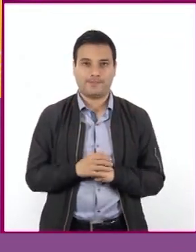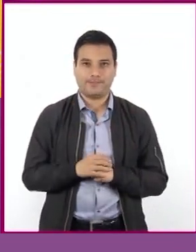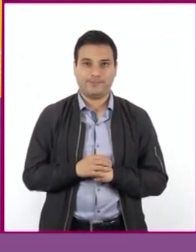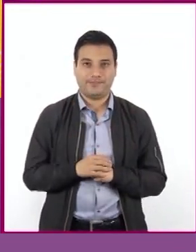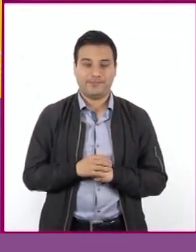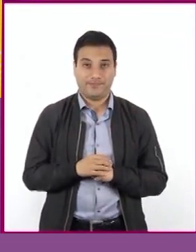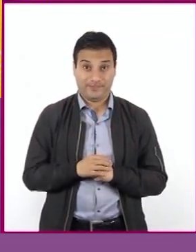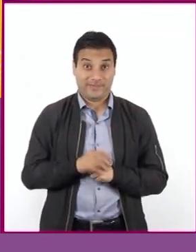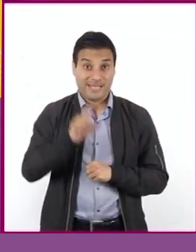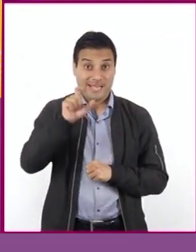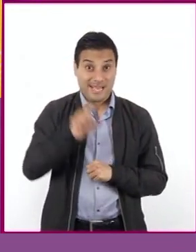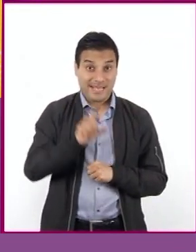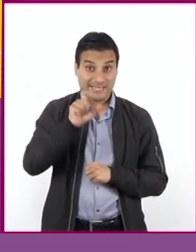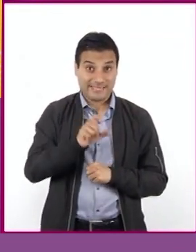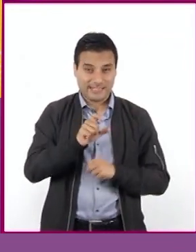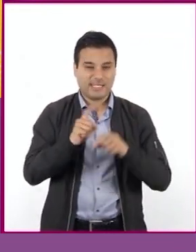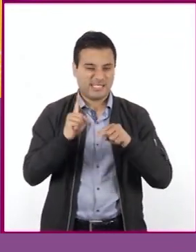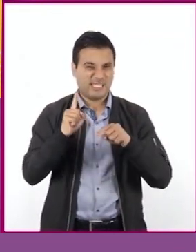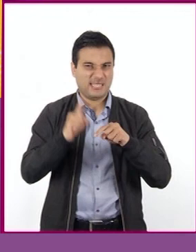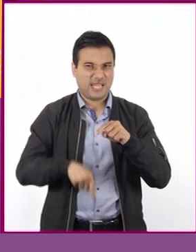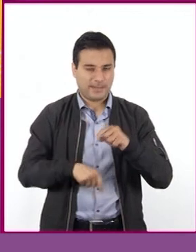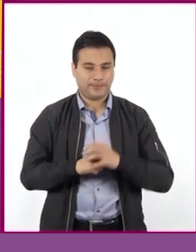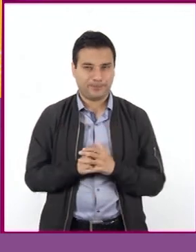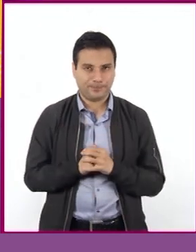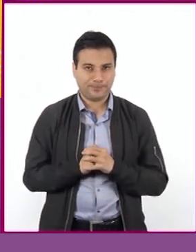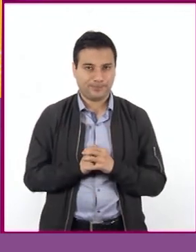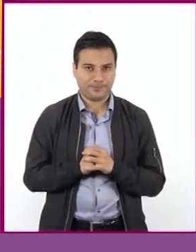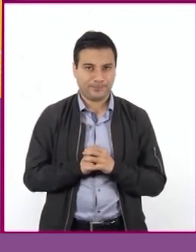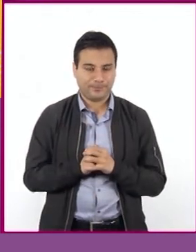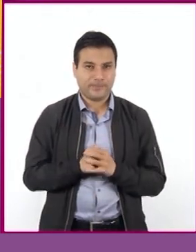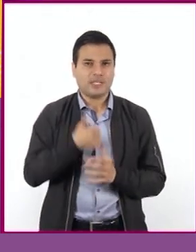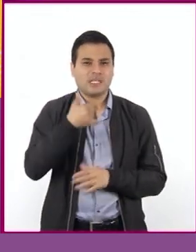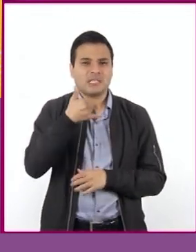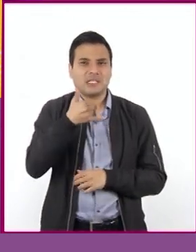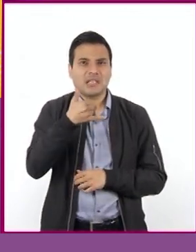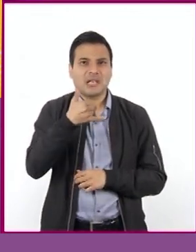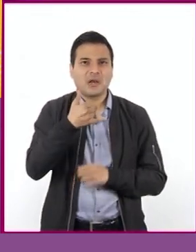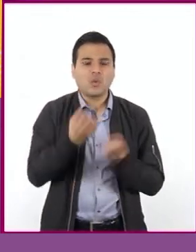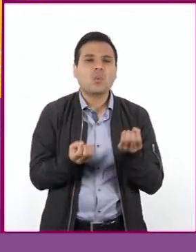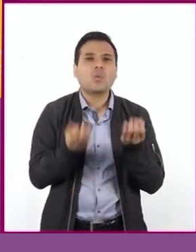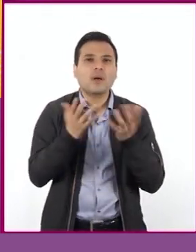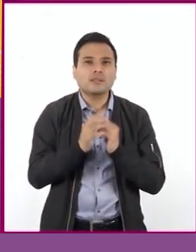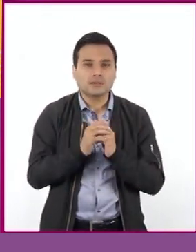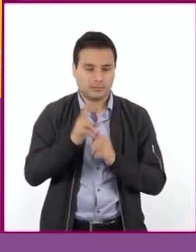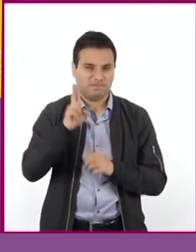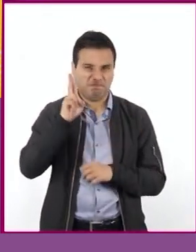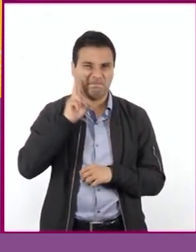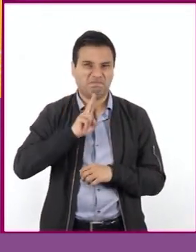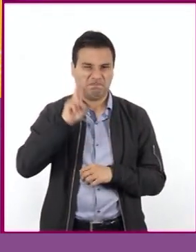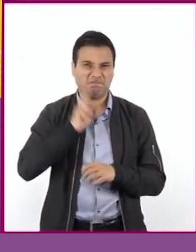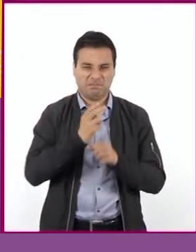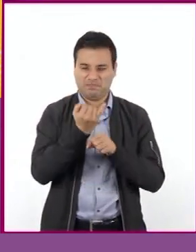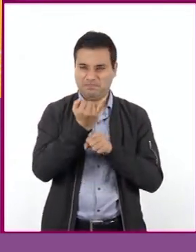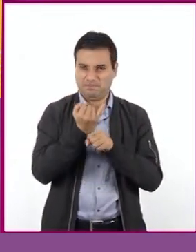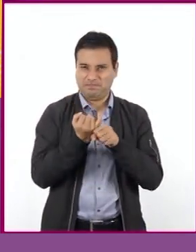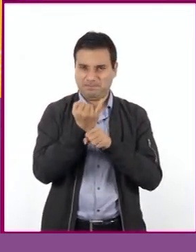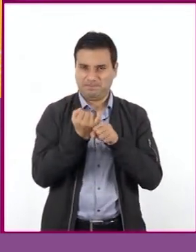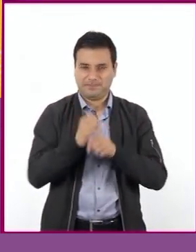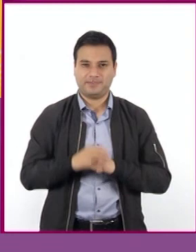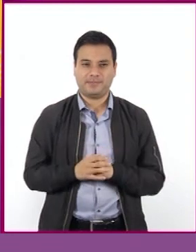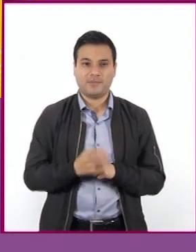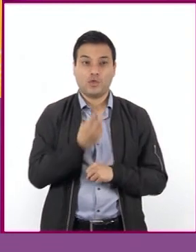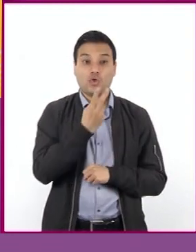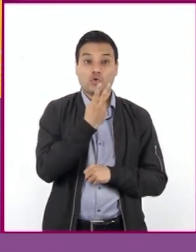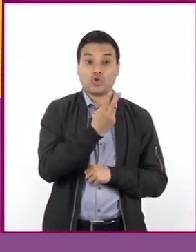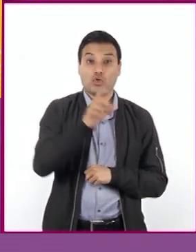la incógnita x de la primera y segunda ecuación para encontrar la incógnita y. 2x